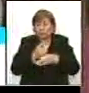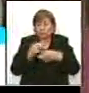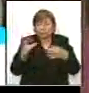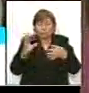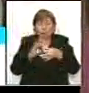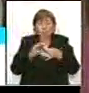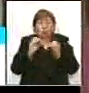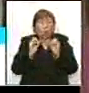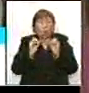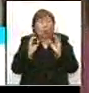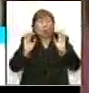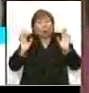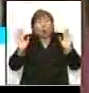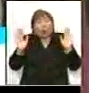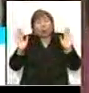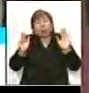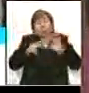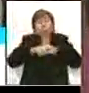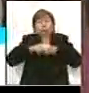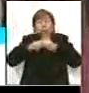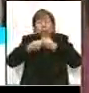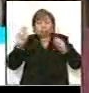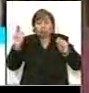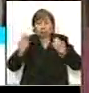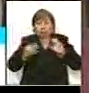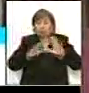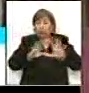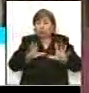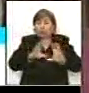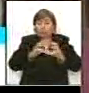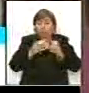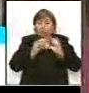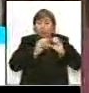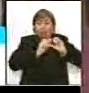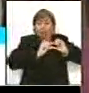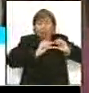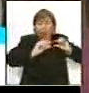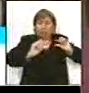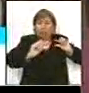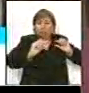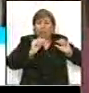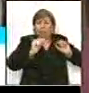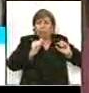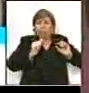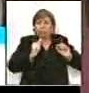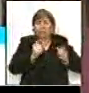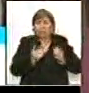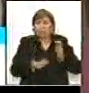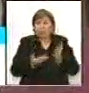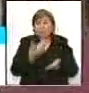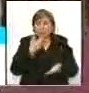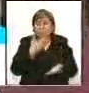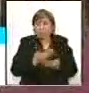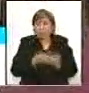alianzas, o retirar el segundo párrafo del inciso A. Vamos a volver a